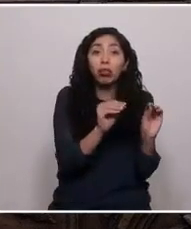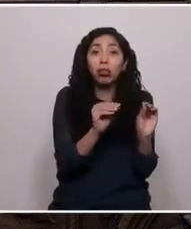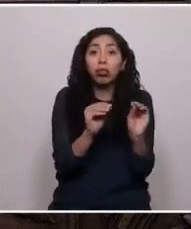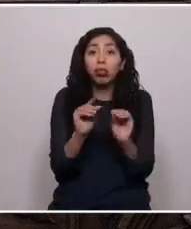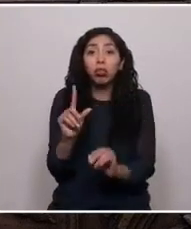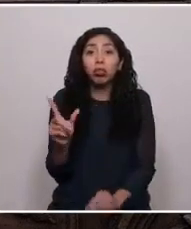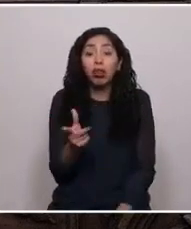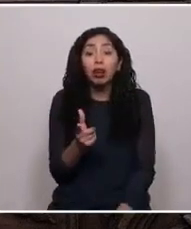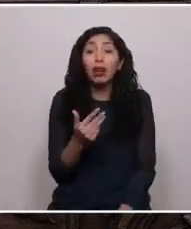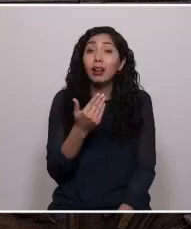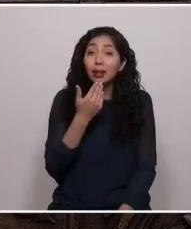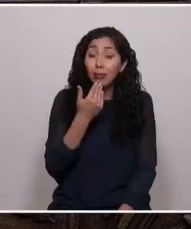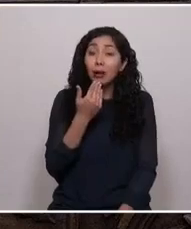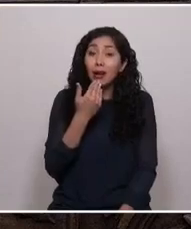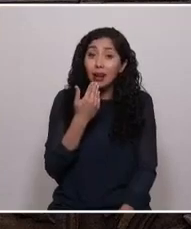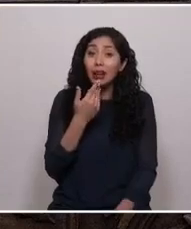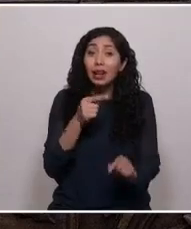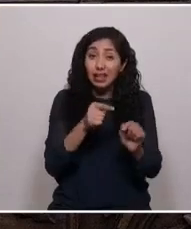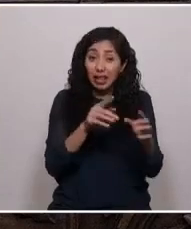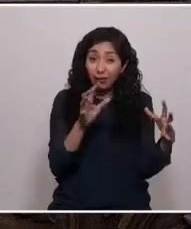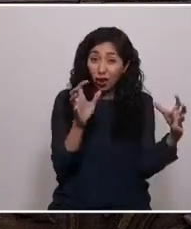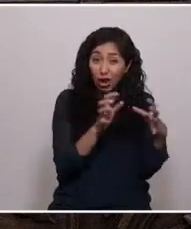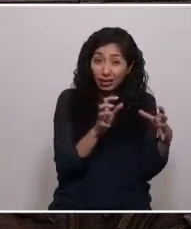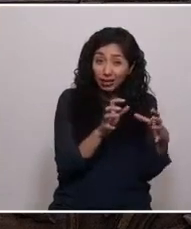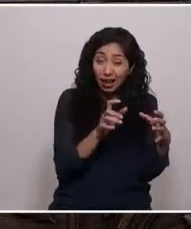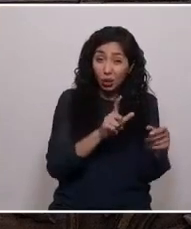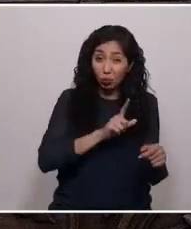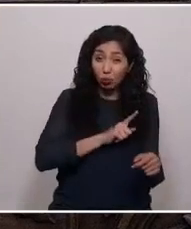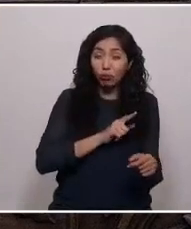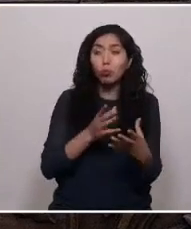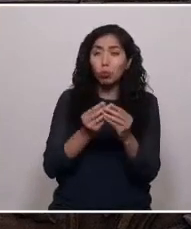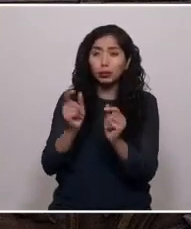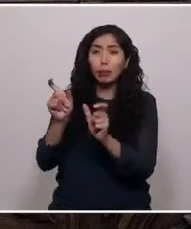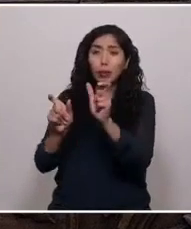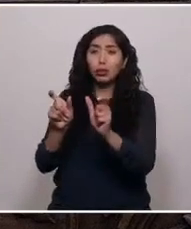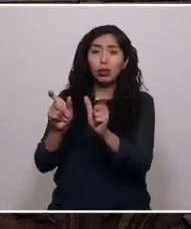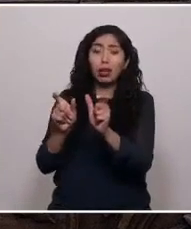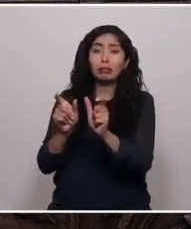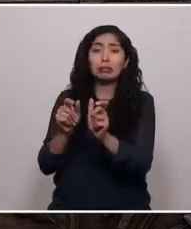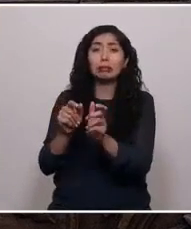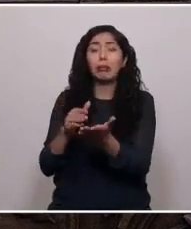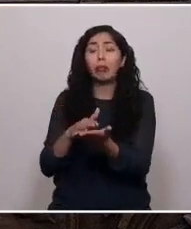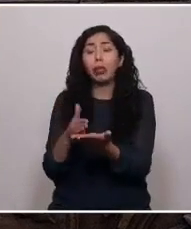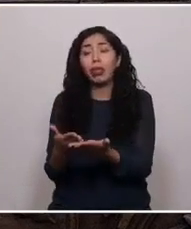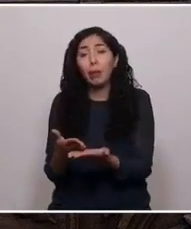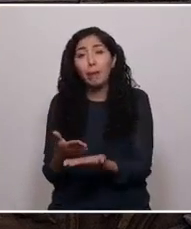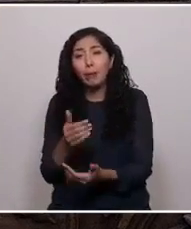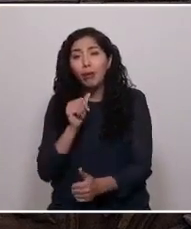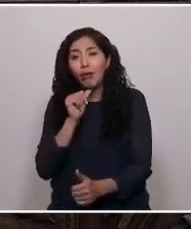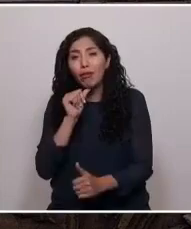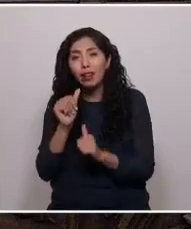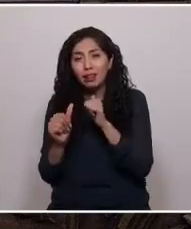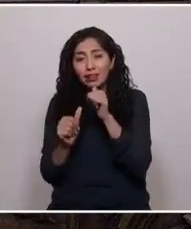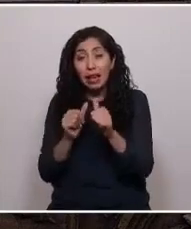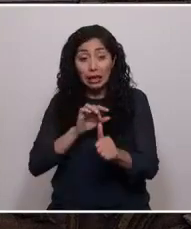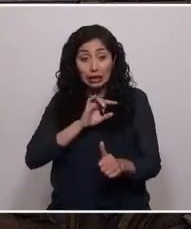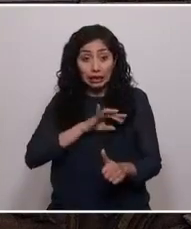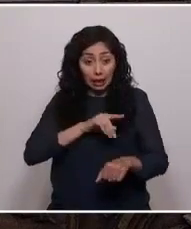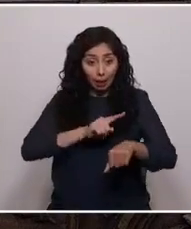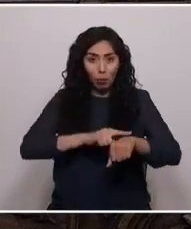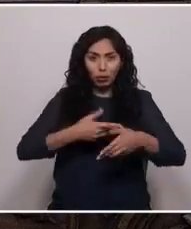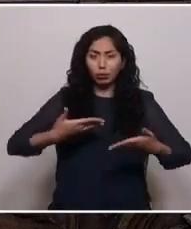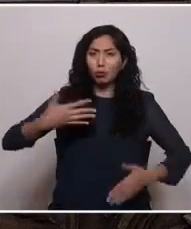a muchos sino que sumió a muchos en la pobreza chile está en un momento crucial después de lo que ocurrió